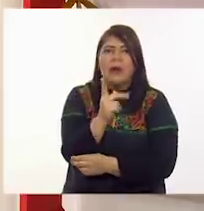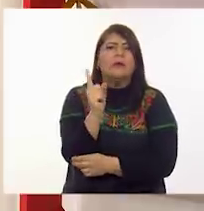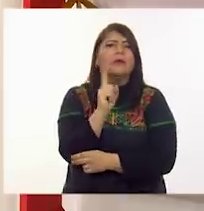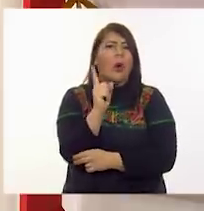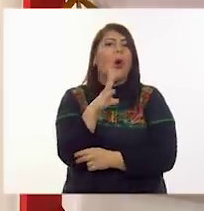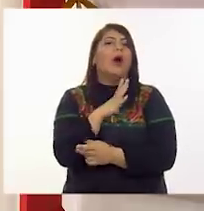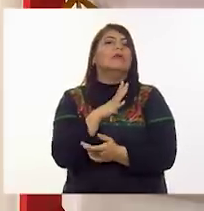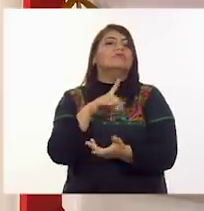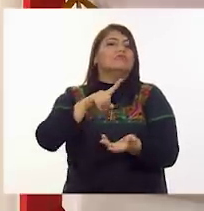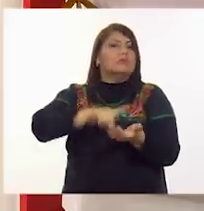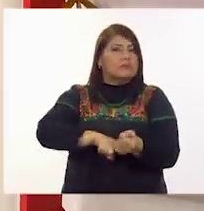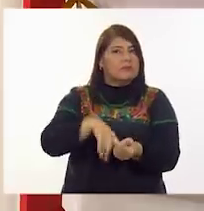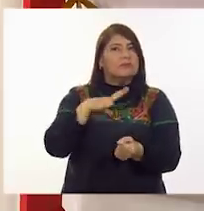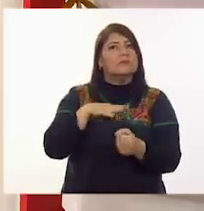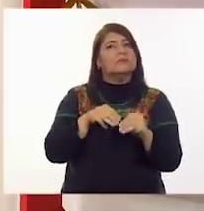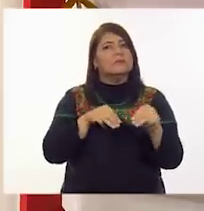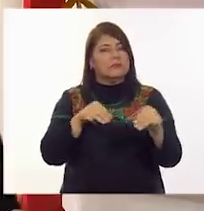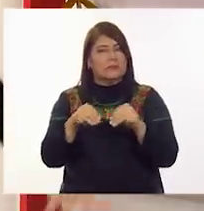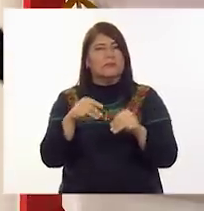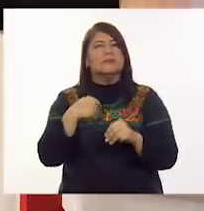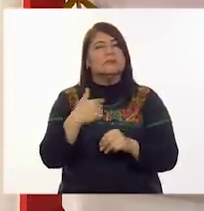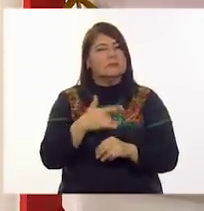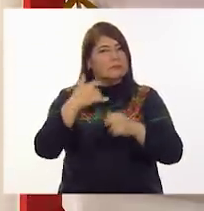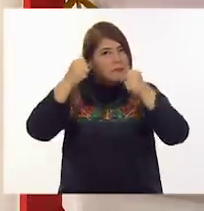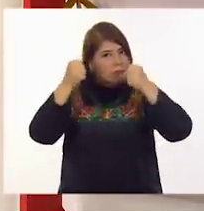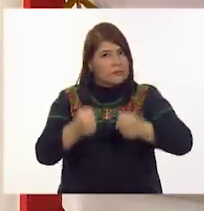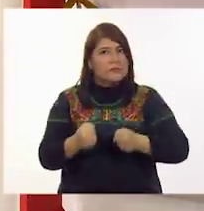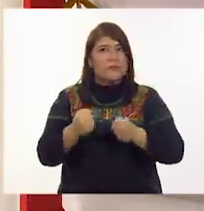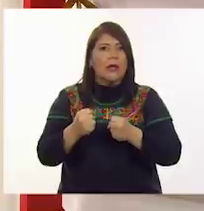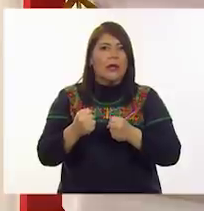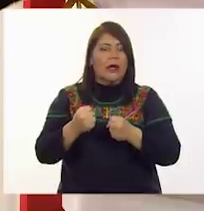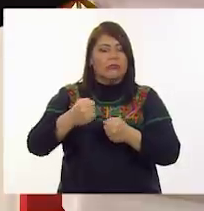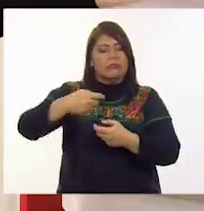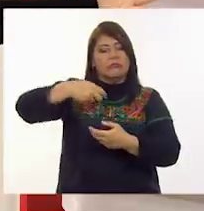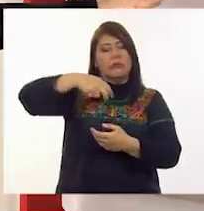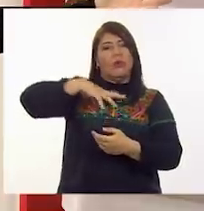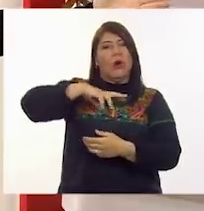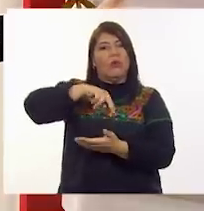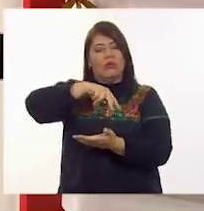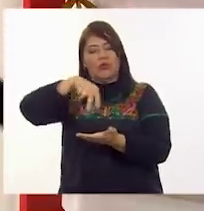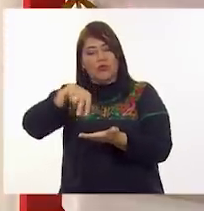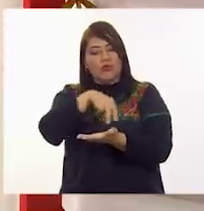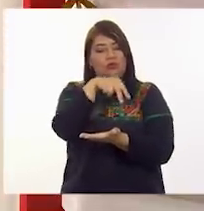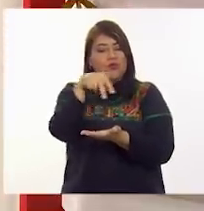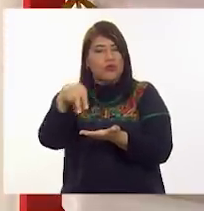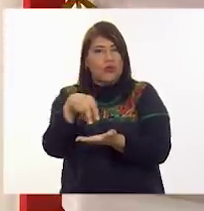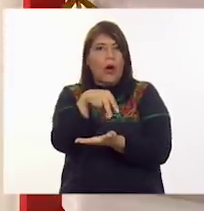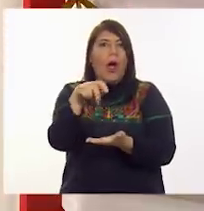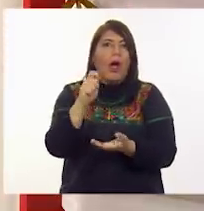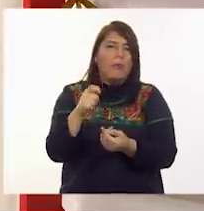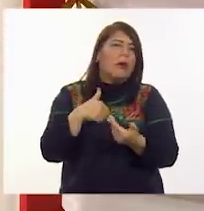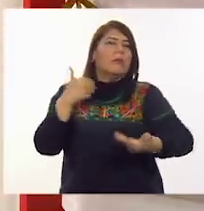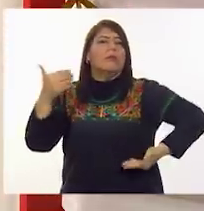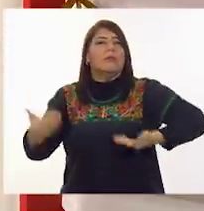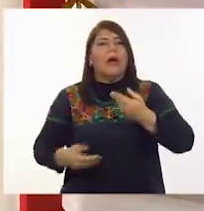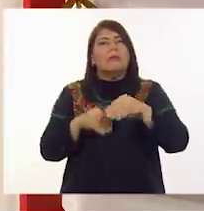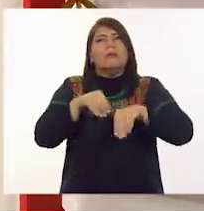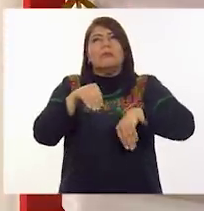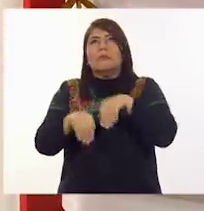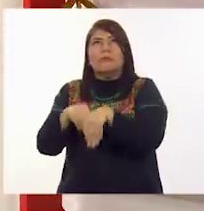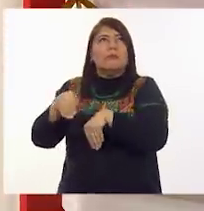movimiento. Estoy segura que después de hacer esa poesía con su cuerpo, Elisa se acordaba que estaba